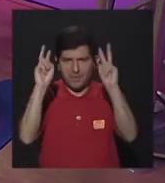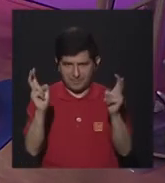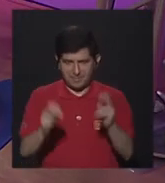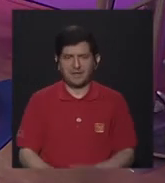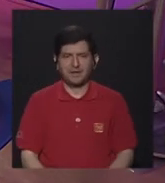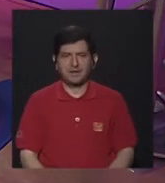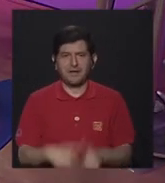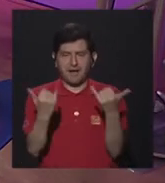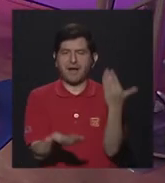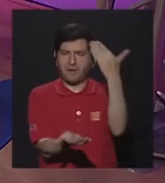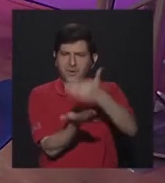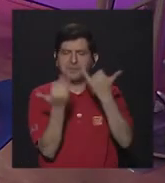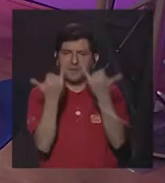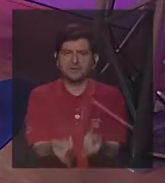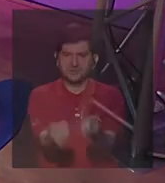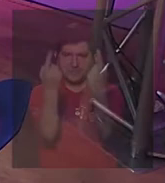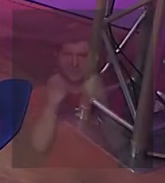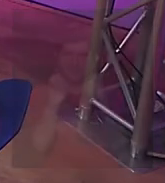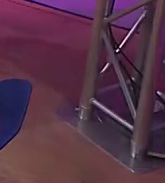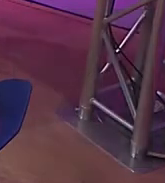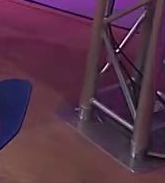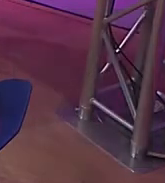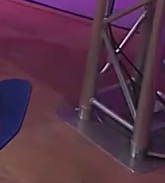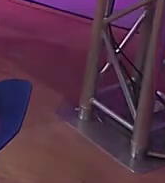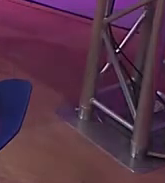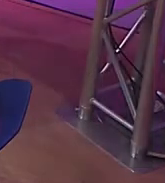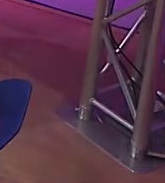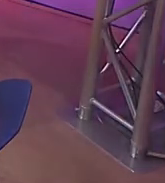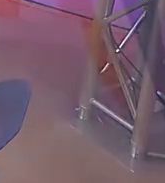y vamos a una pausa y regresamos en un momento